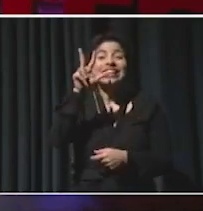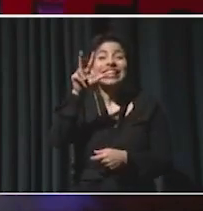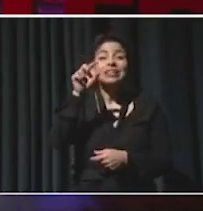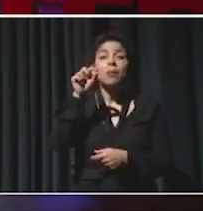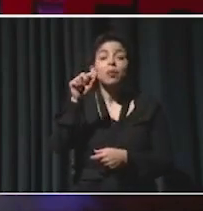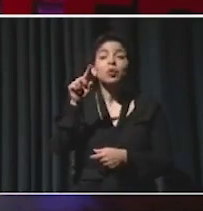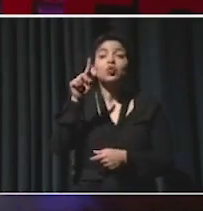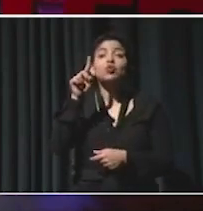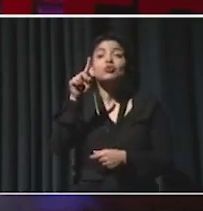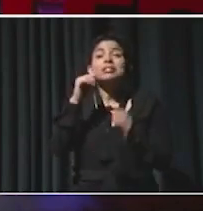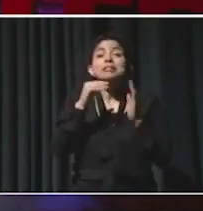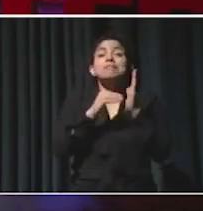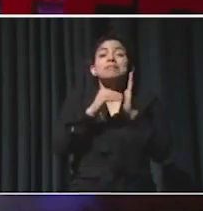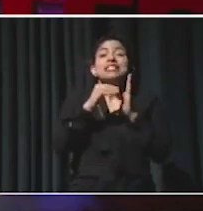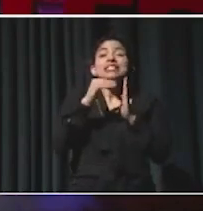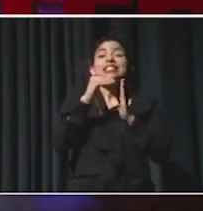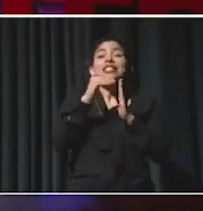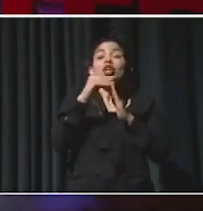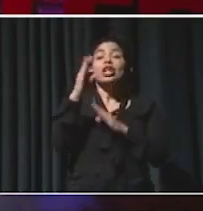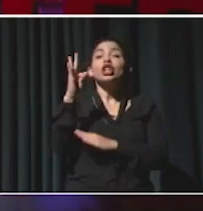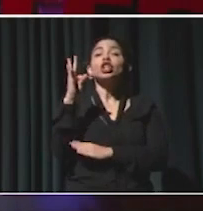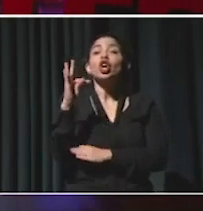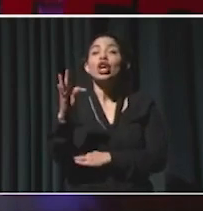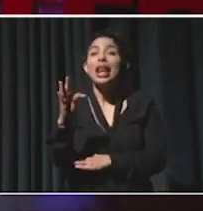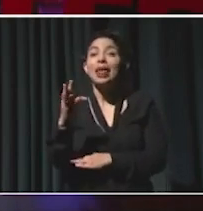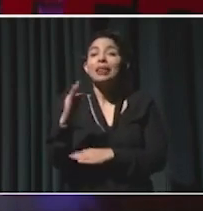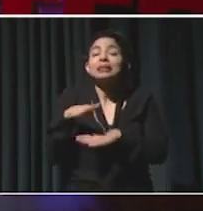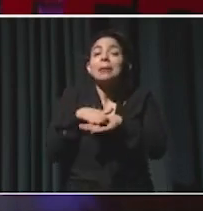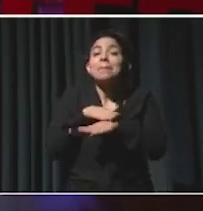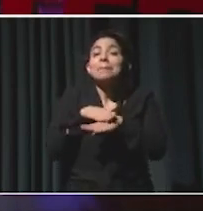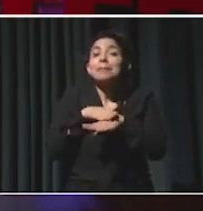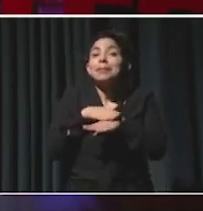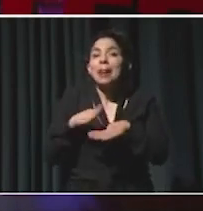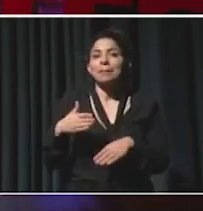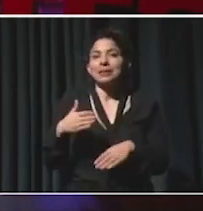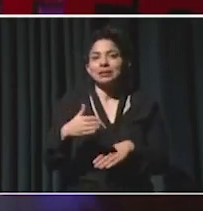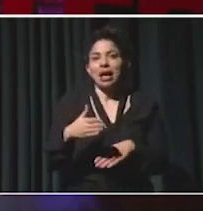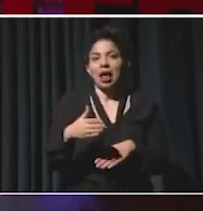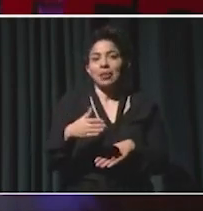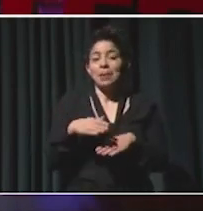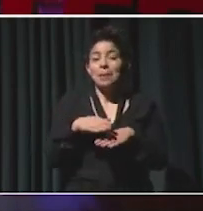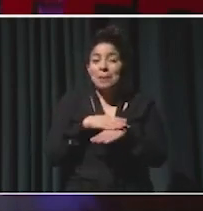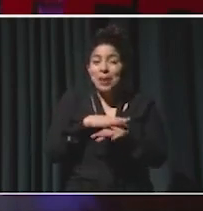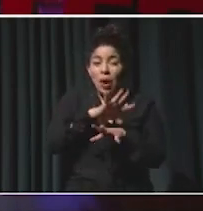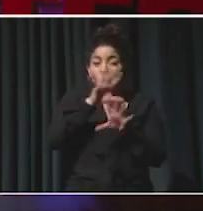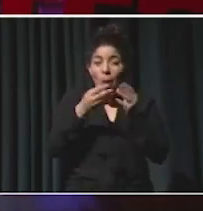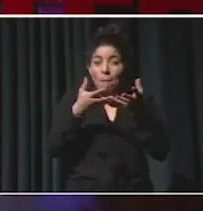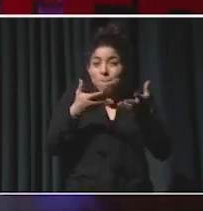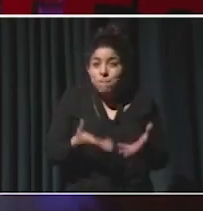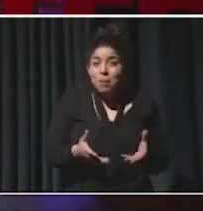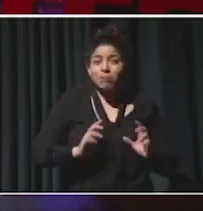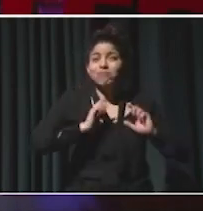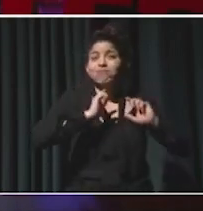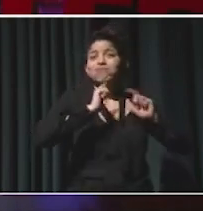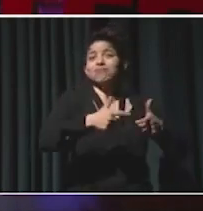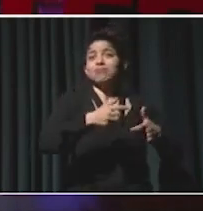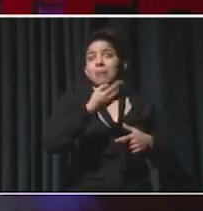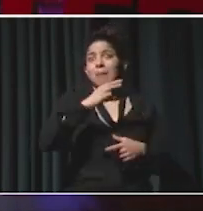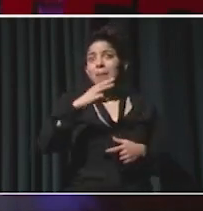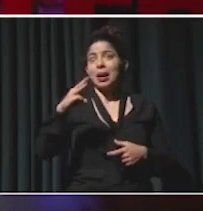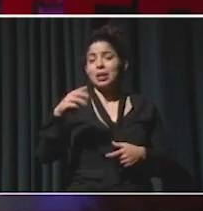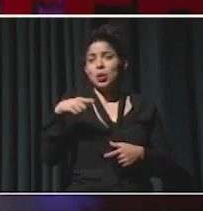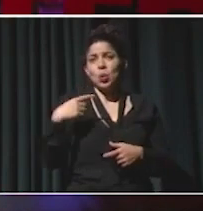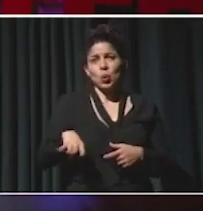3,1 millones de toneladas de piel de pescado son arrojadas al mar y eso causa acidificación en el